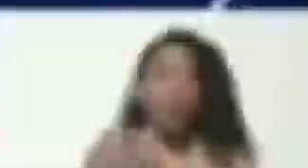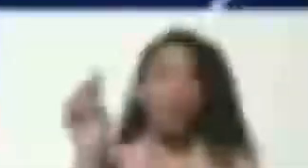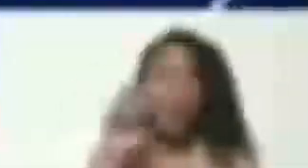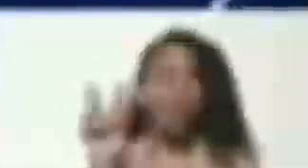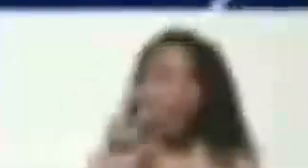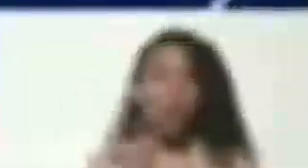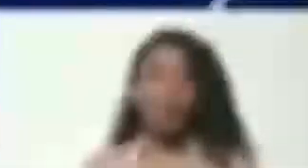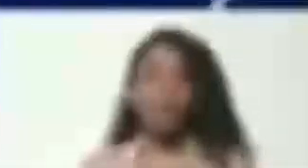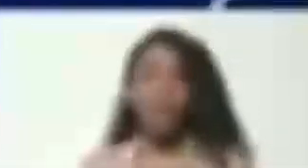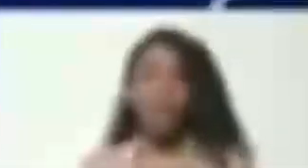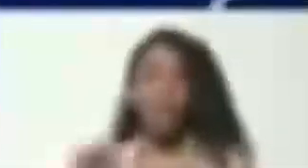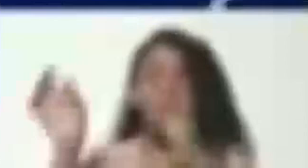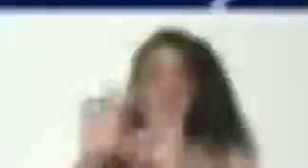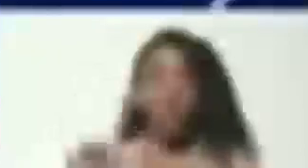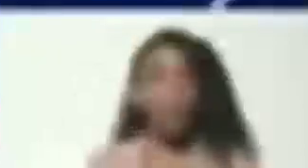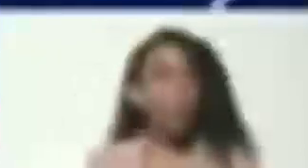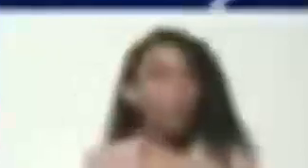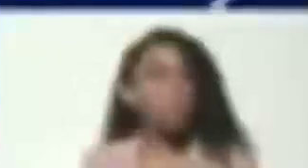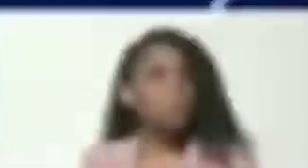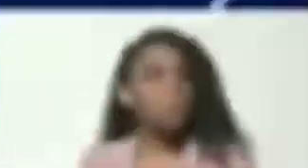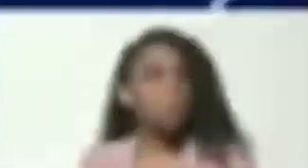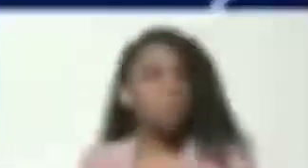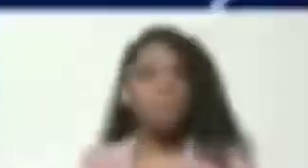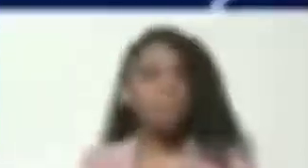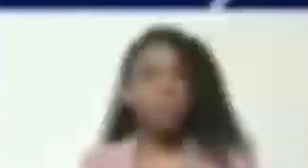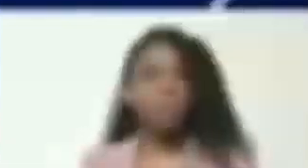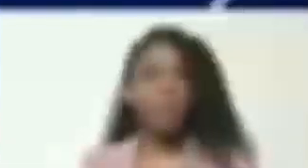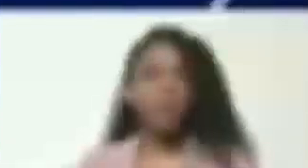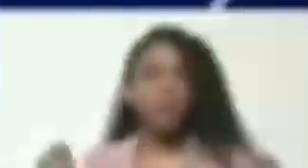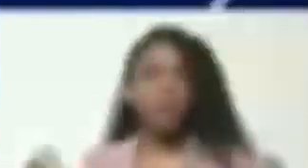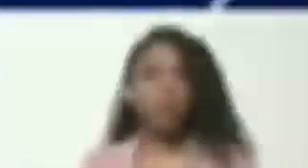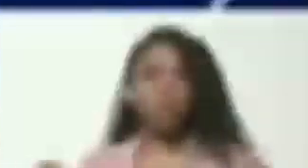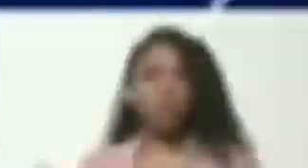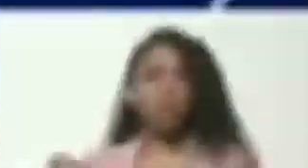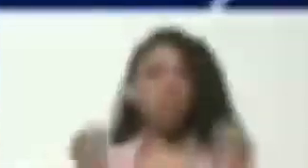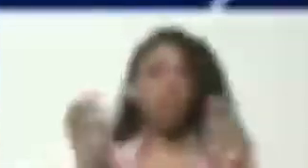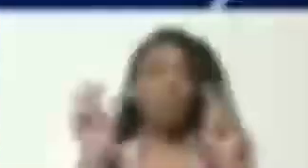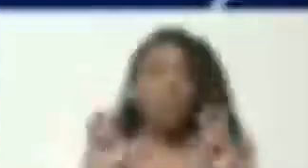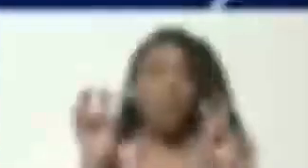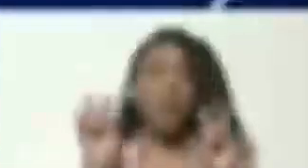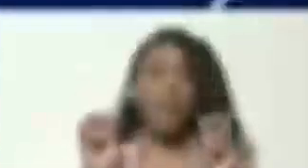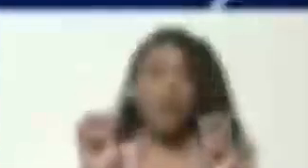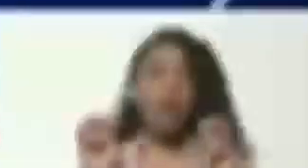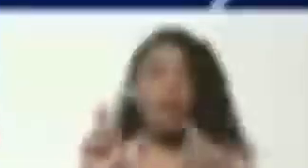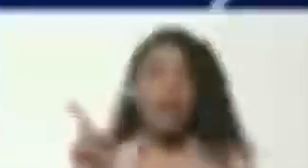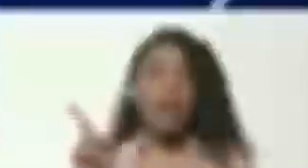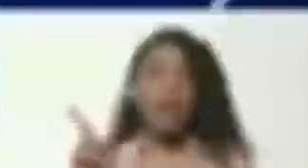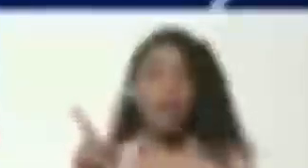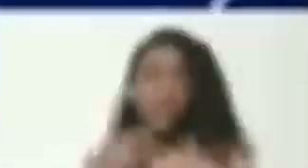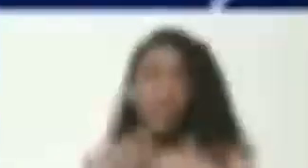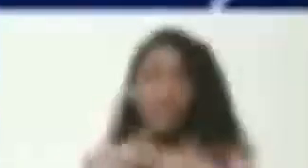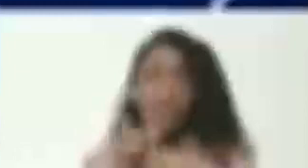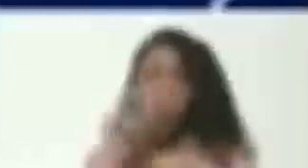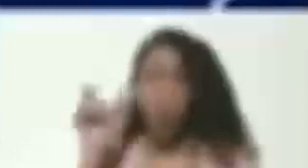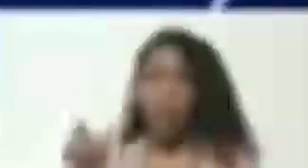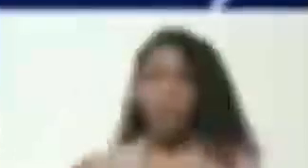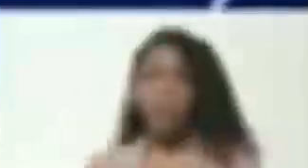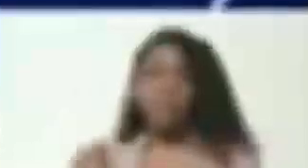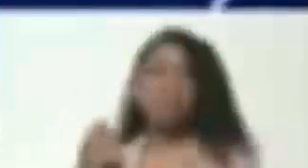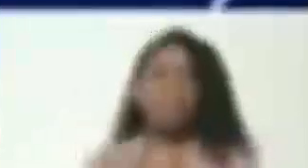derroque a Maduro y sea algo diferente, compañero, siento decirte